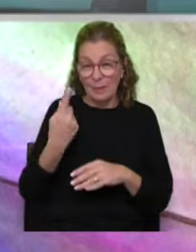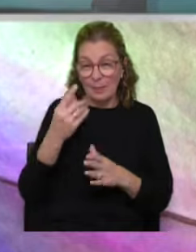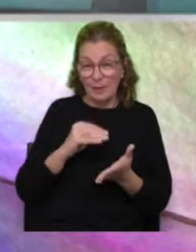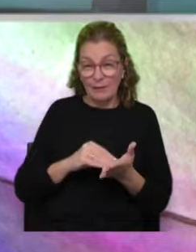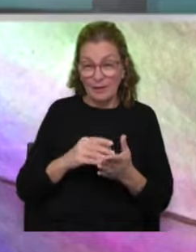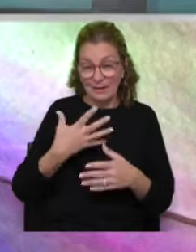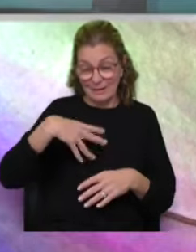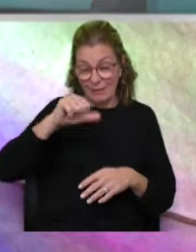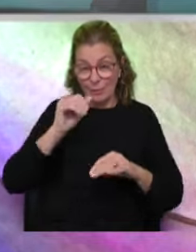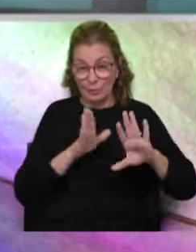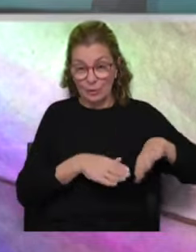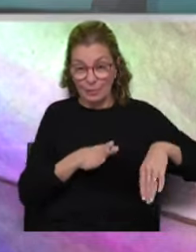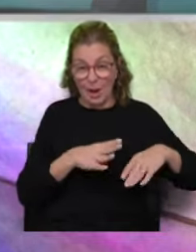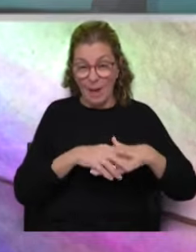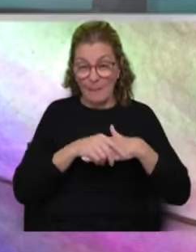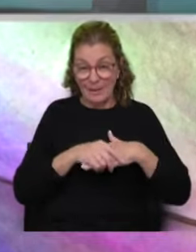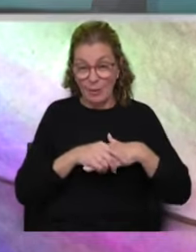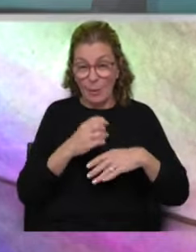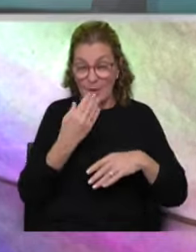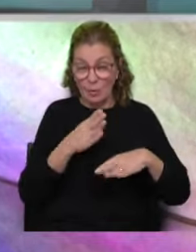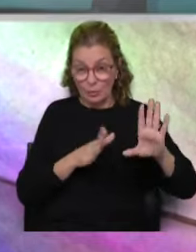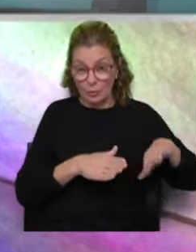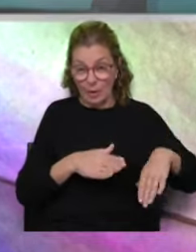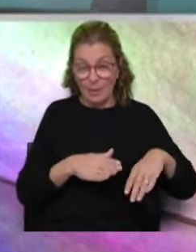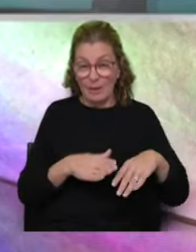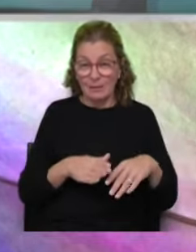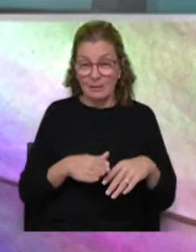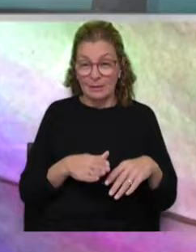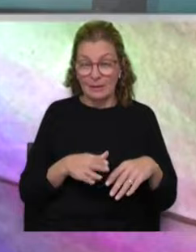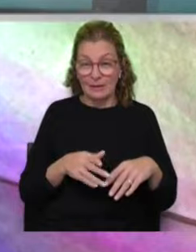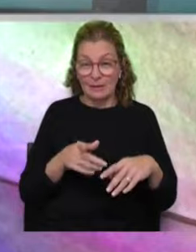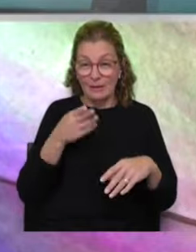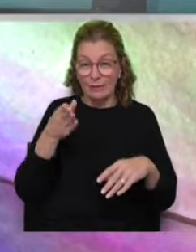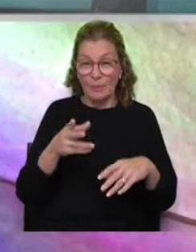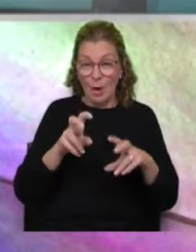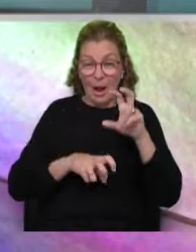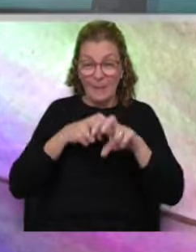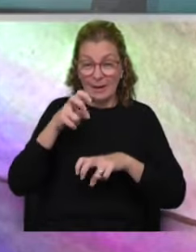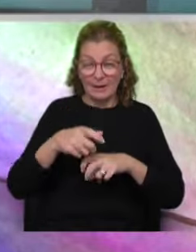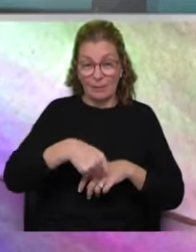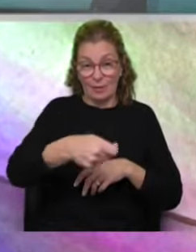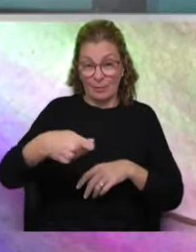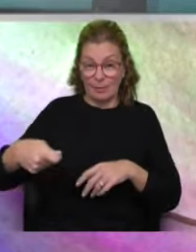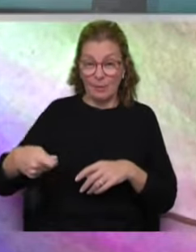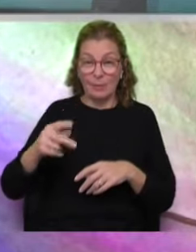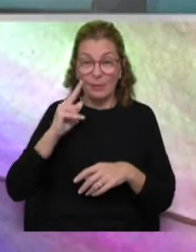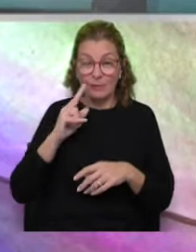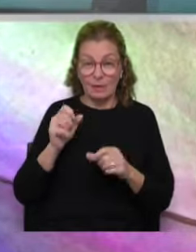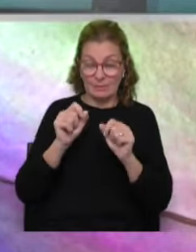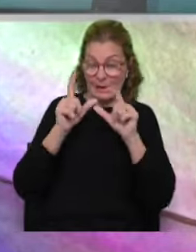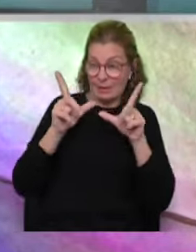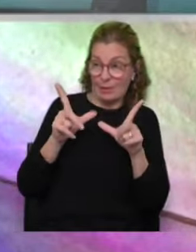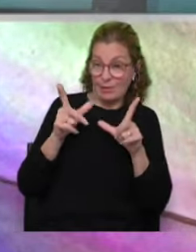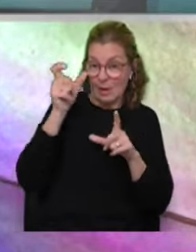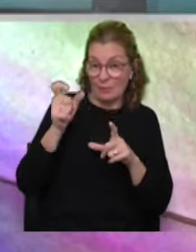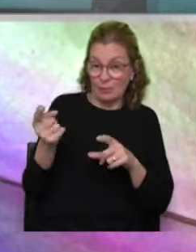los tambores, llevábamos un par de amigos que tocaban mejor que nosotros también. Y íbamos al parque a repartir volantes para tratar de llamar la atención y que la